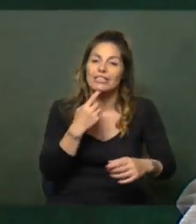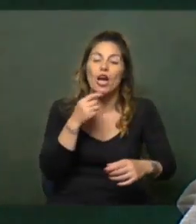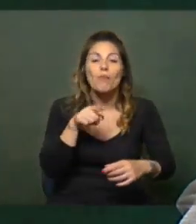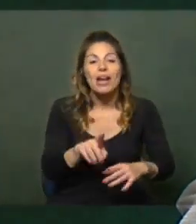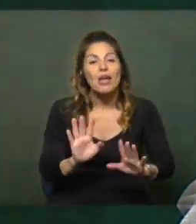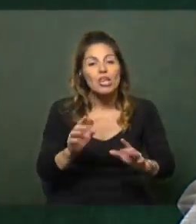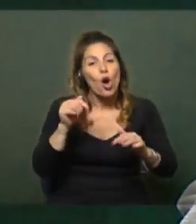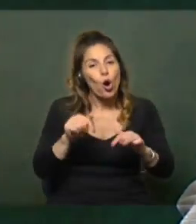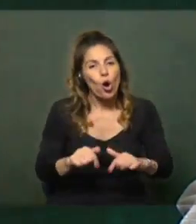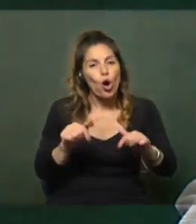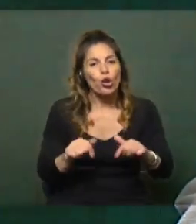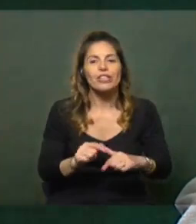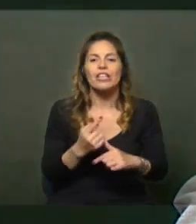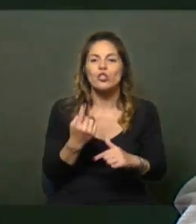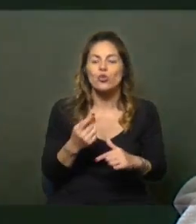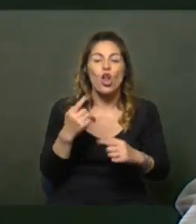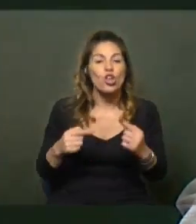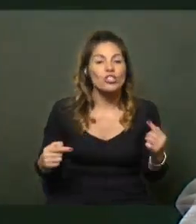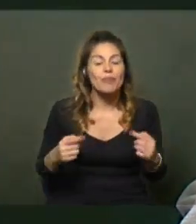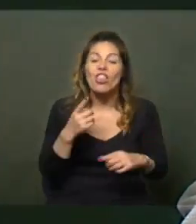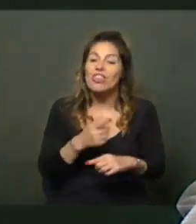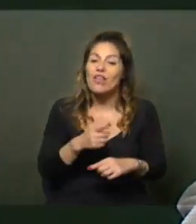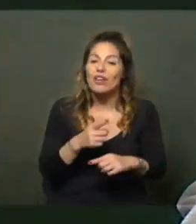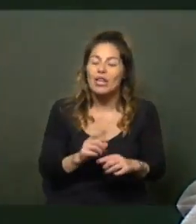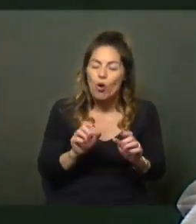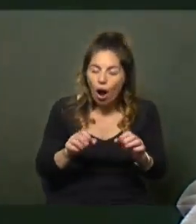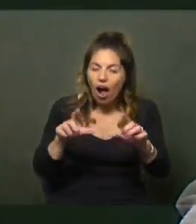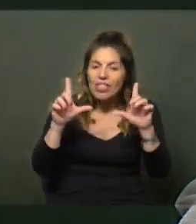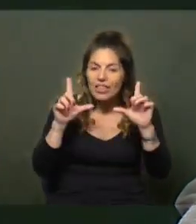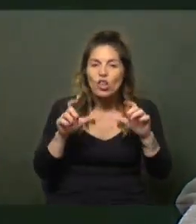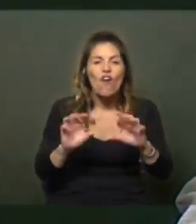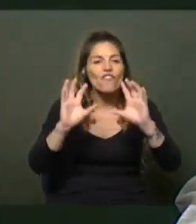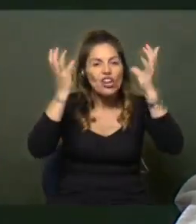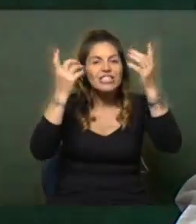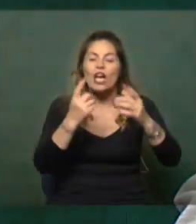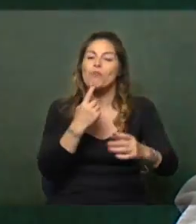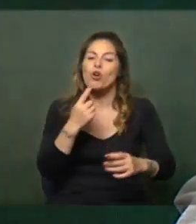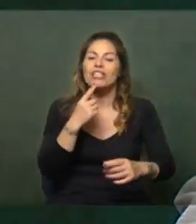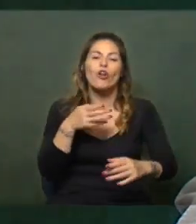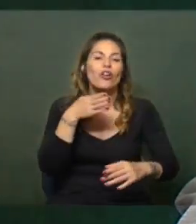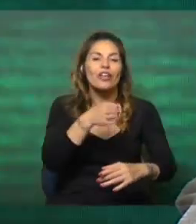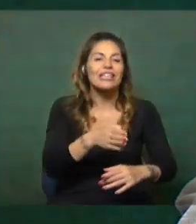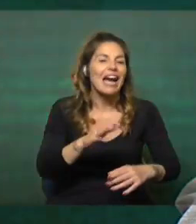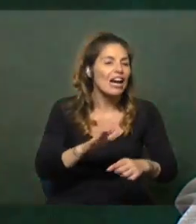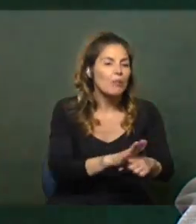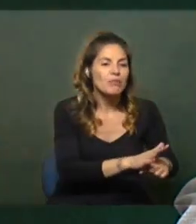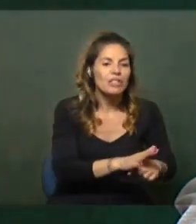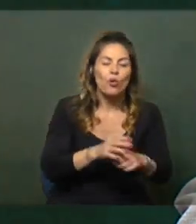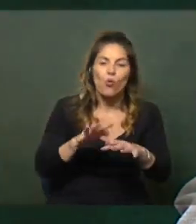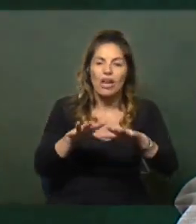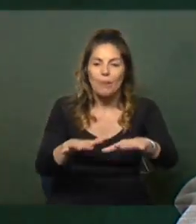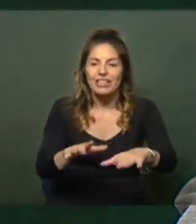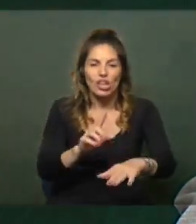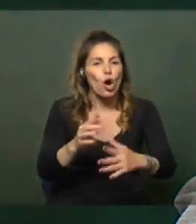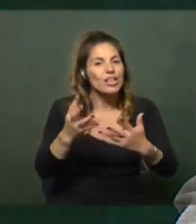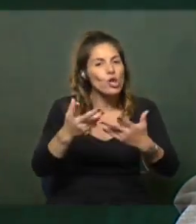yo diría hoy es una de los elementos que deberíamos estar atentos la violencia política no es ir solamente a reprimir una marcha la violencia política es